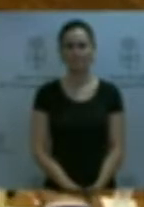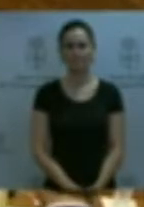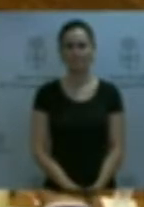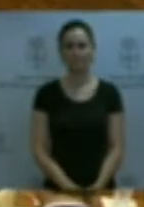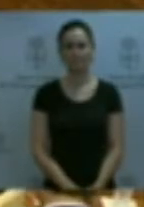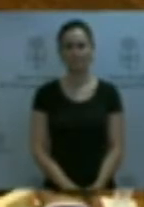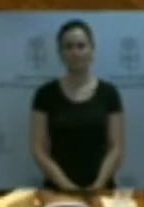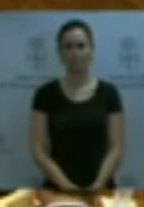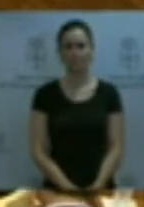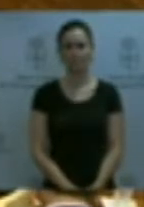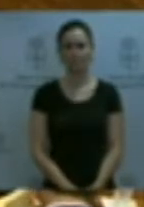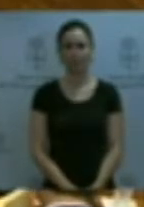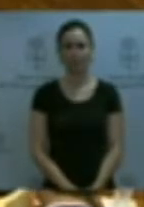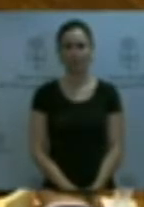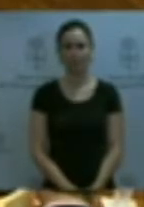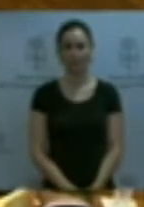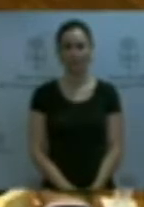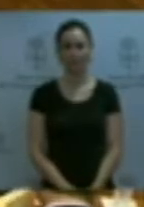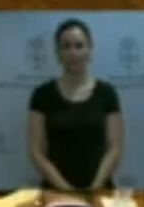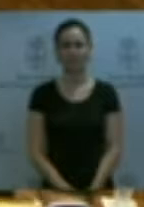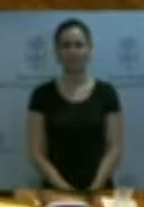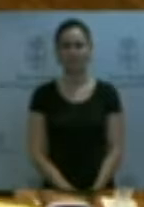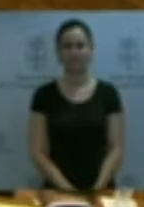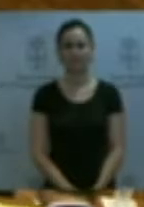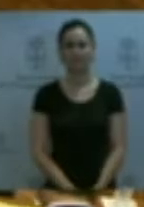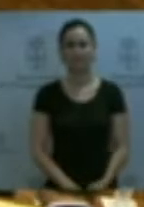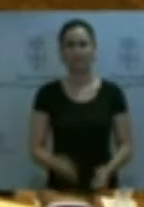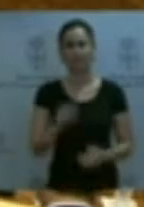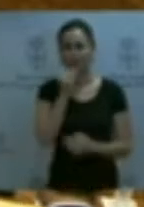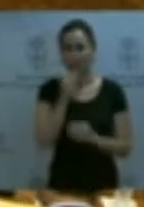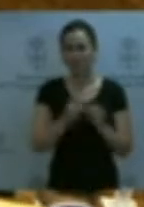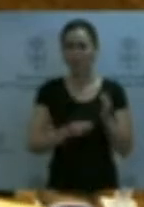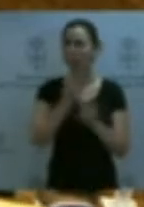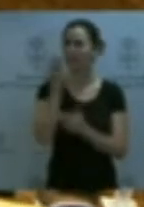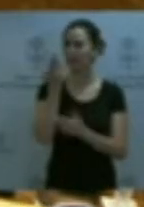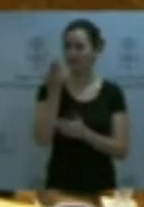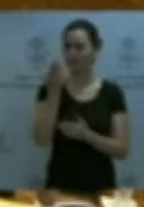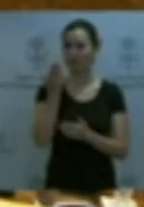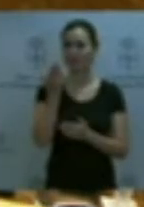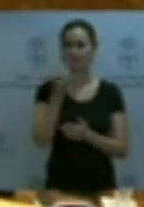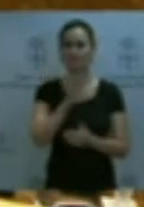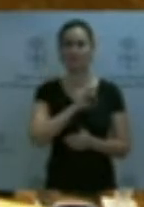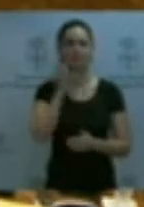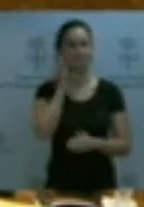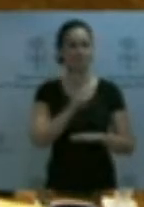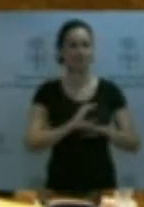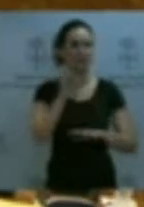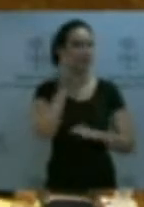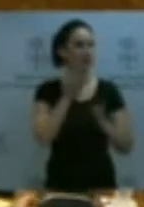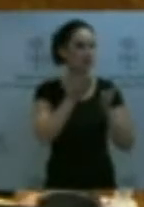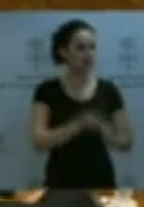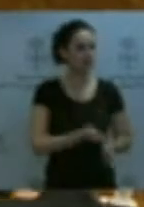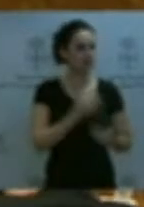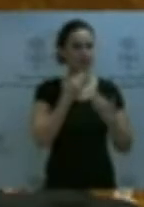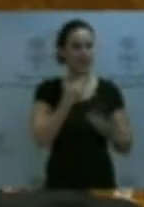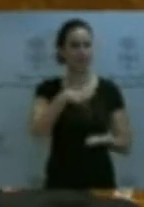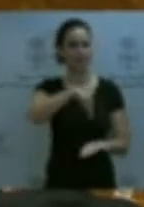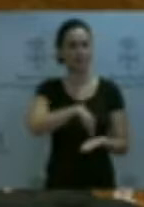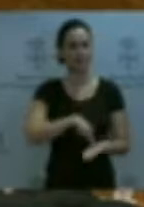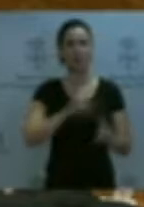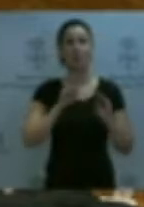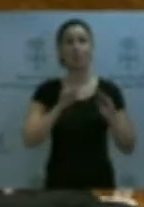consejera, a la que agradezco su presencia en un debate que afecta a las competencias de su consejería. Hoy